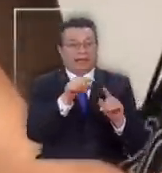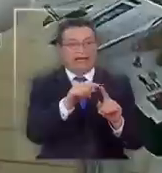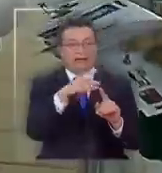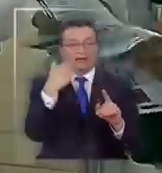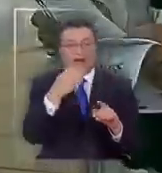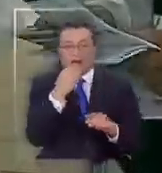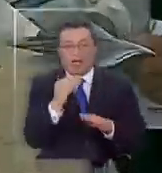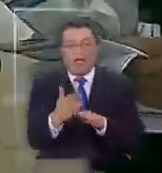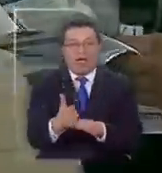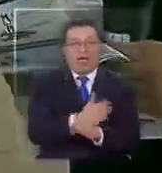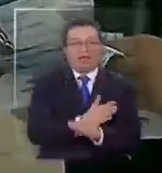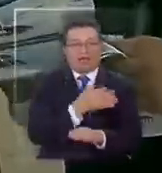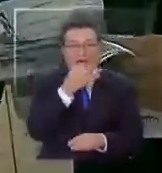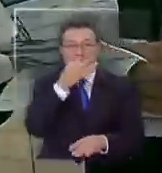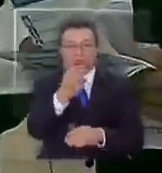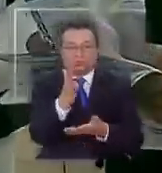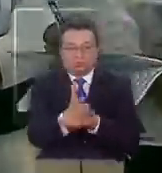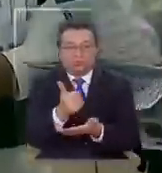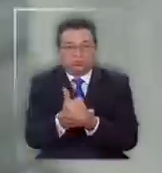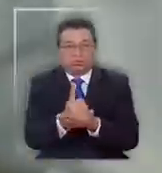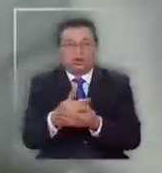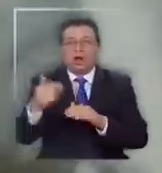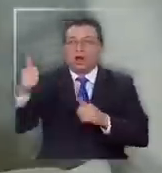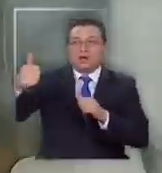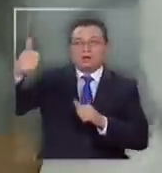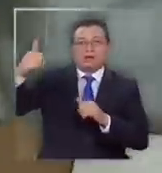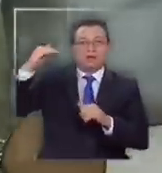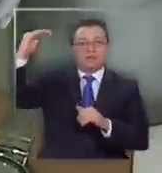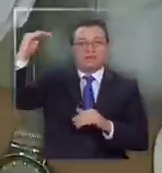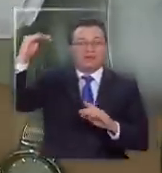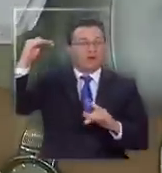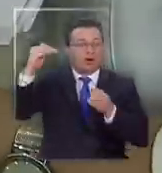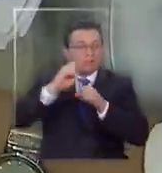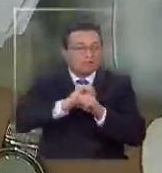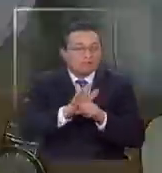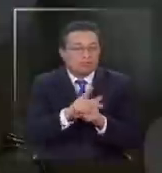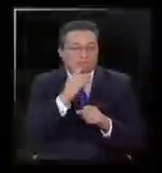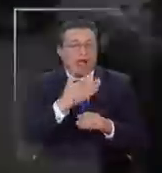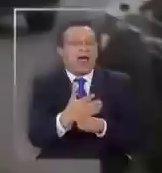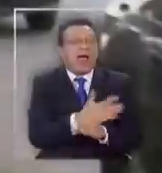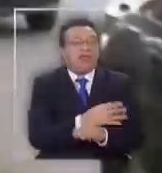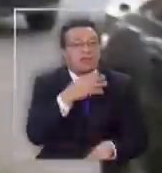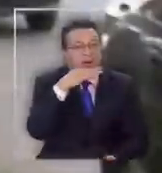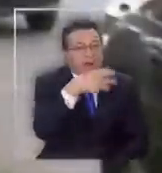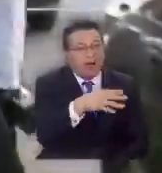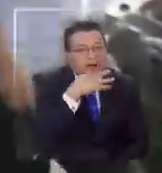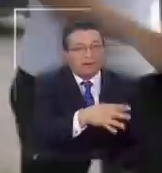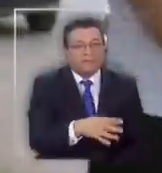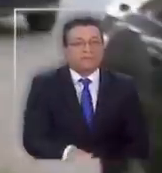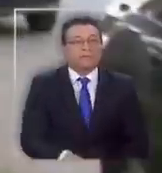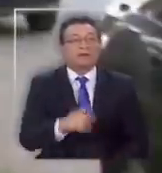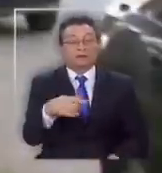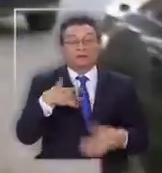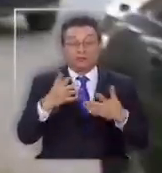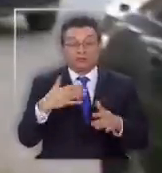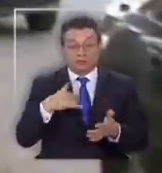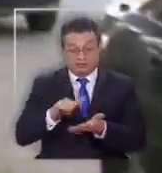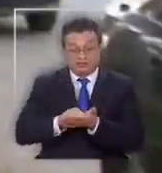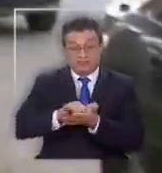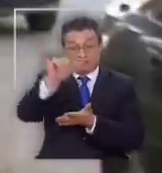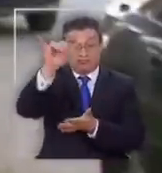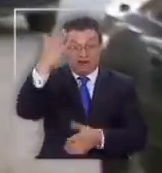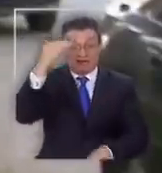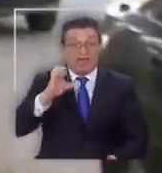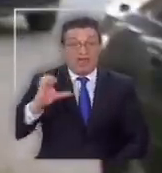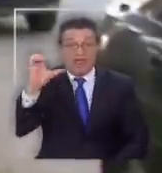se adelantó a medidas preventivas por sobre la autoridad nacional por el COVID-19. Tenía muy claro cuando me instalé en el aeropuerto en